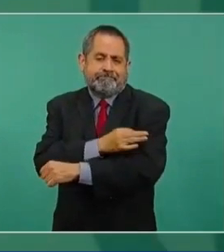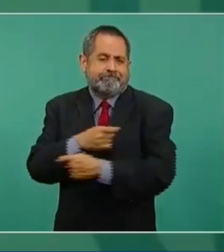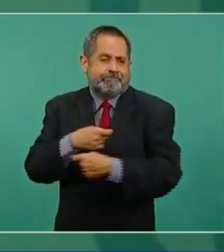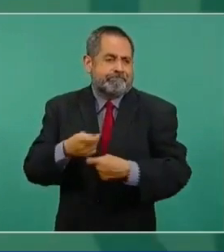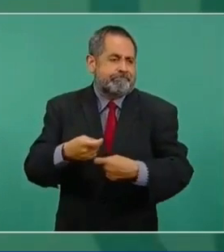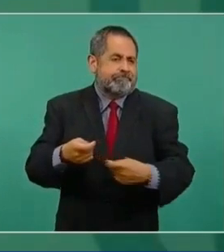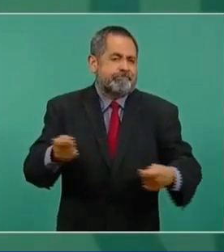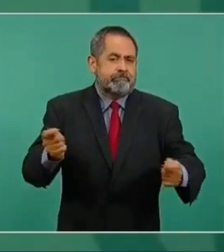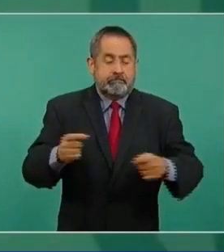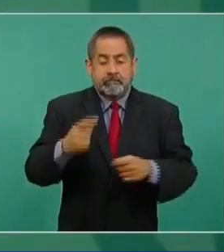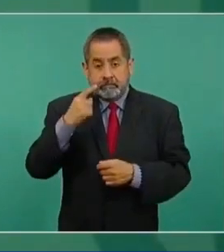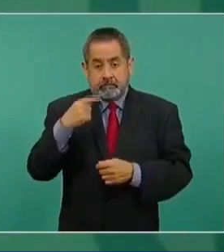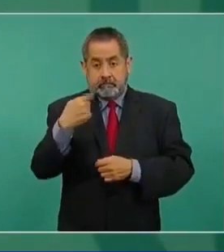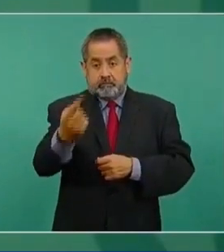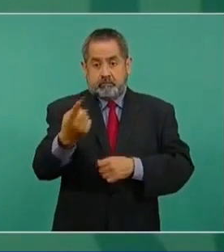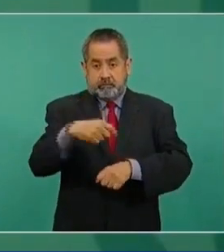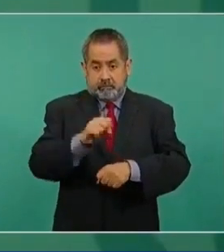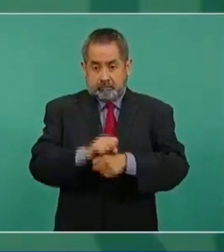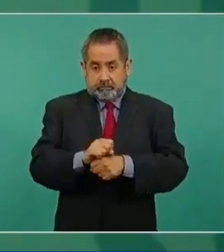La semana que viene